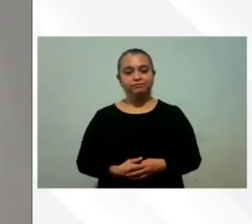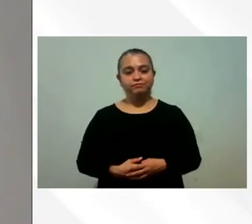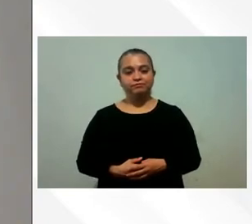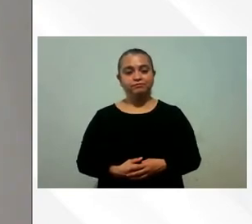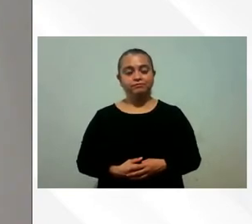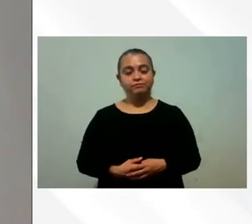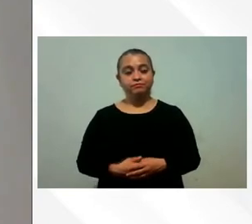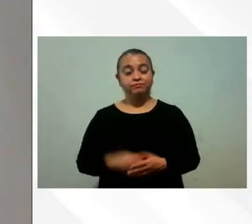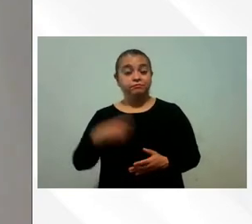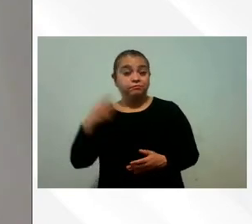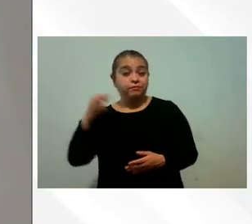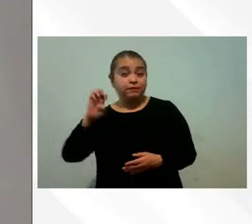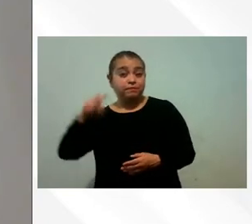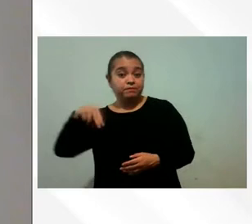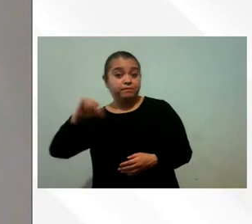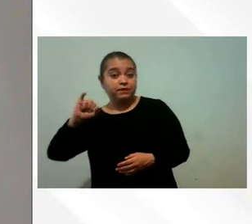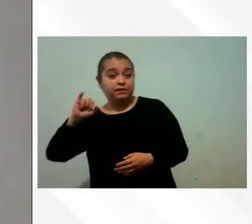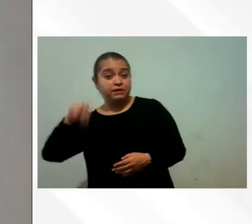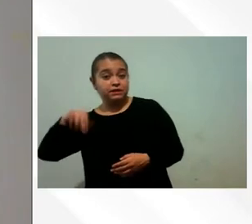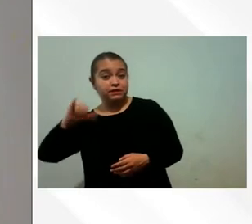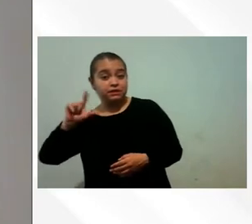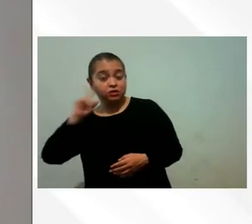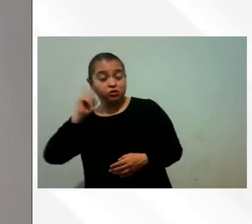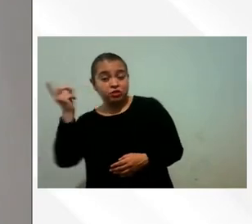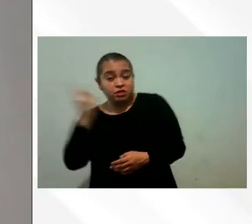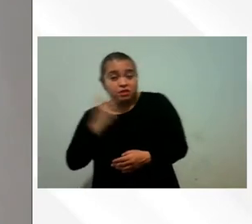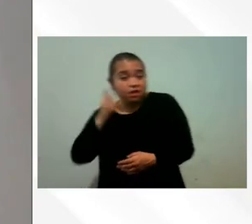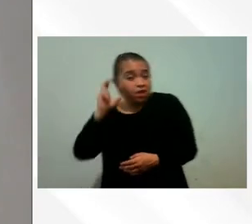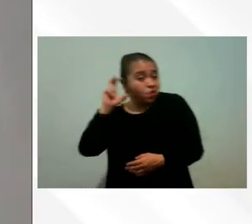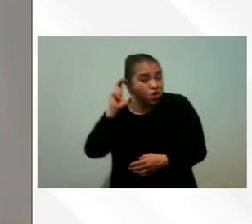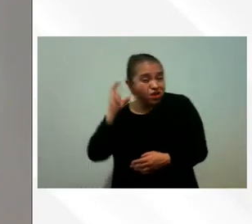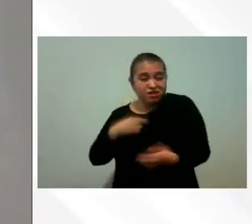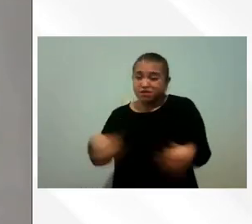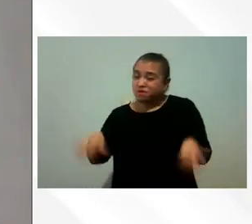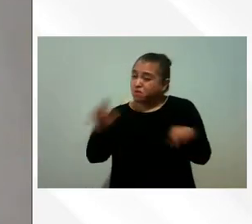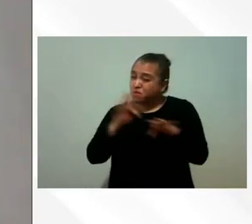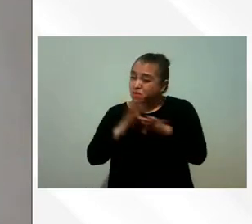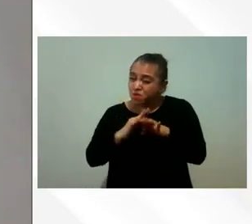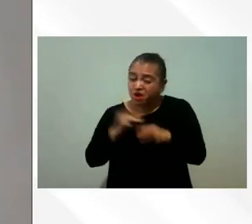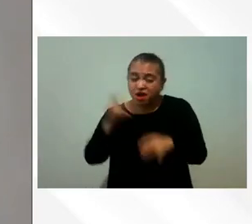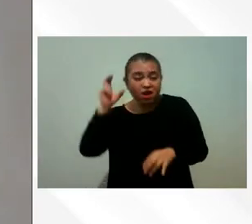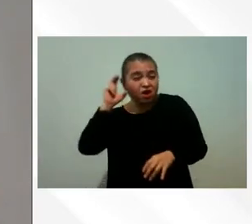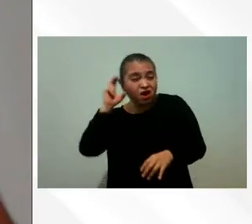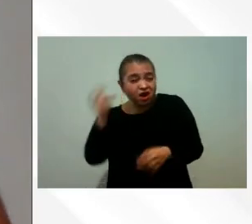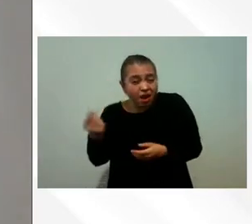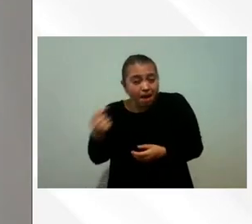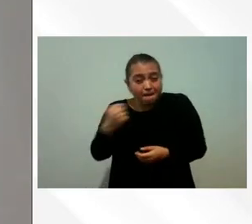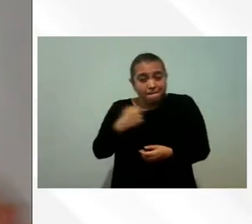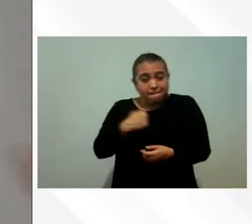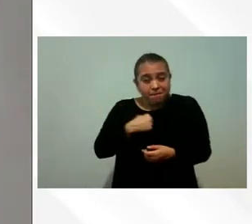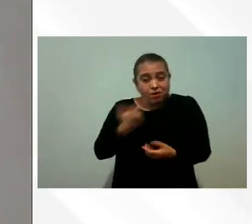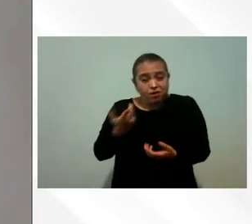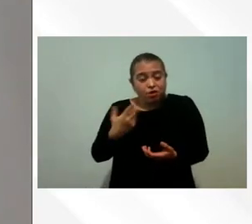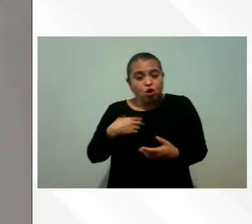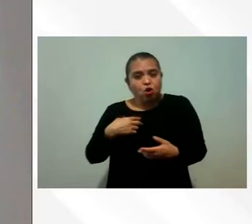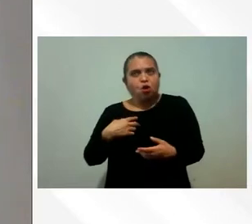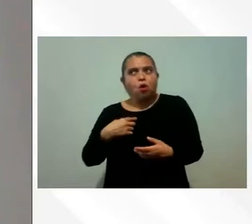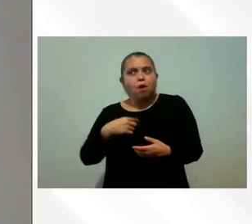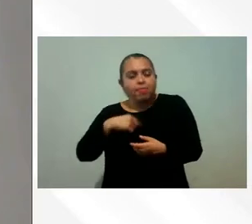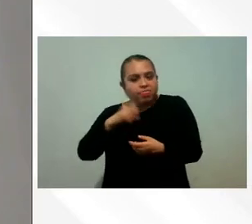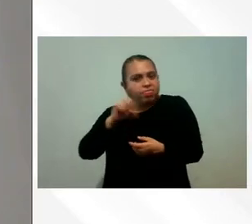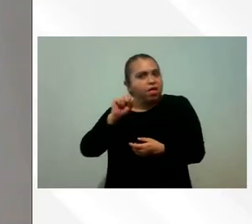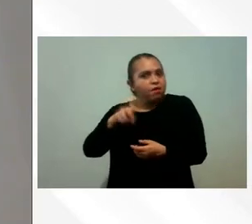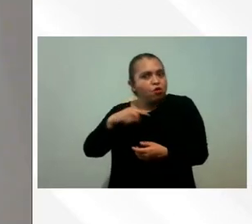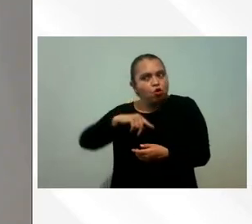Emily nos dice que la escucha, y la escucha activa es algo muy importante, ¿no? ¿Cómo es mi escucha hacia mí? Pero mi escucha hacia los demás, ¿cómo